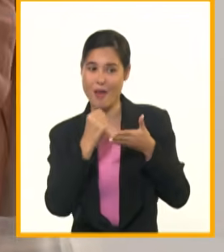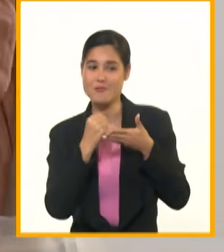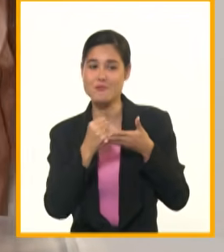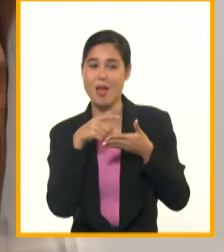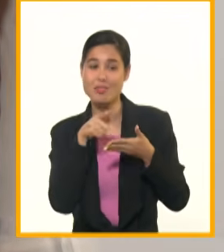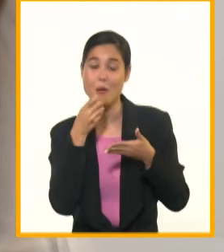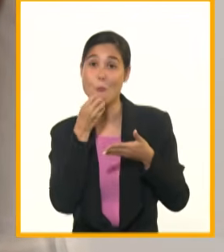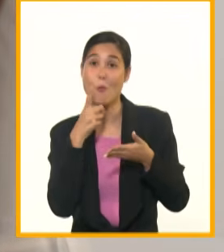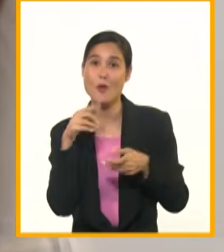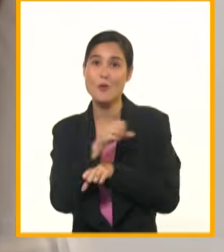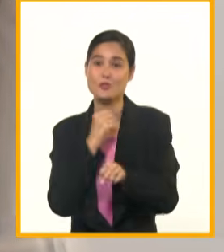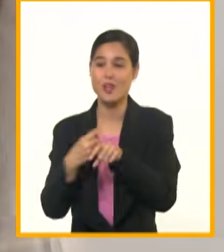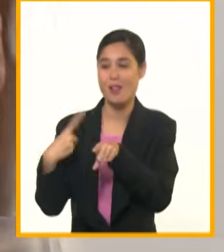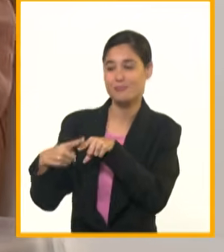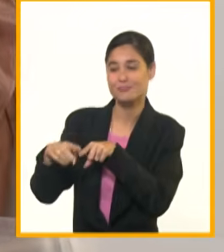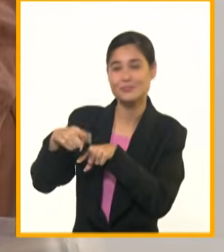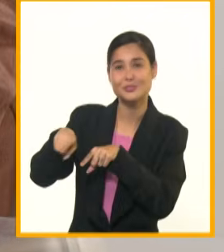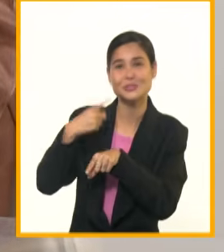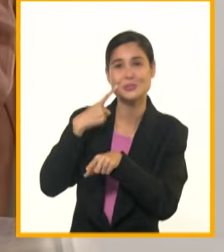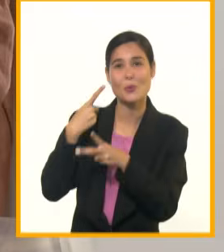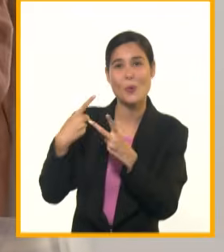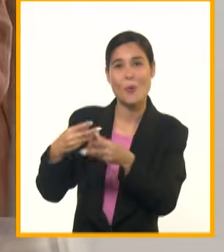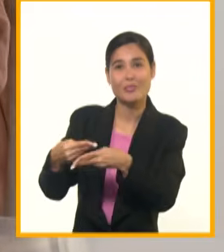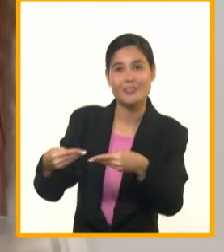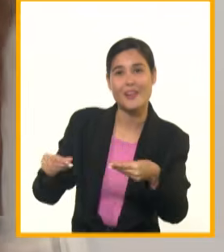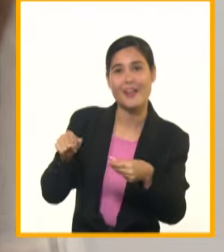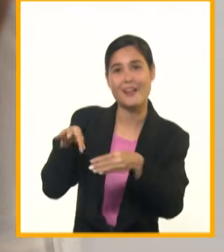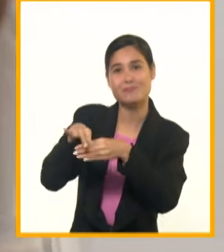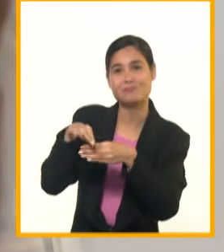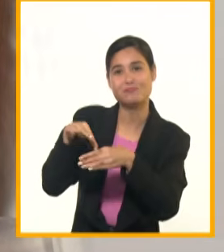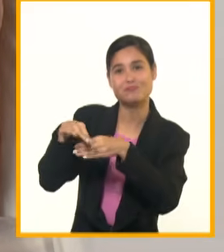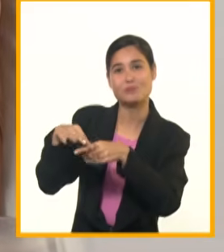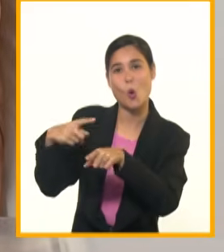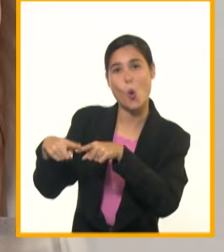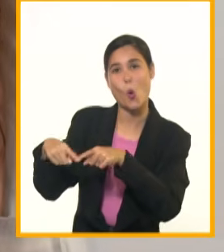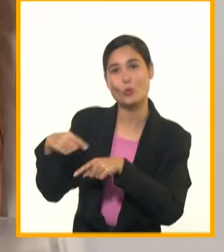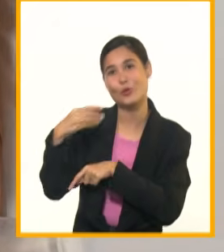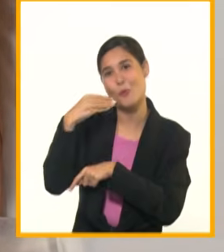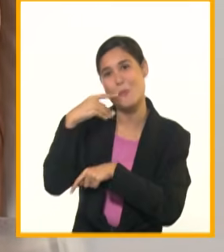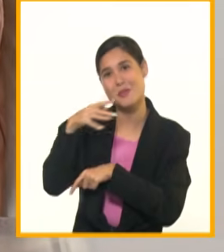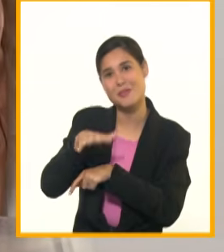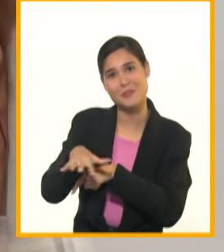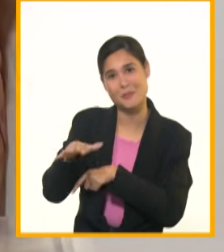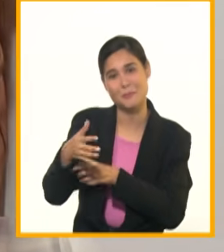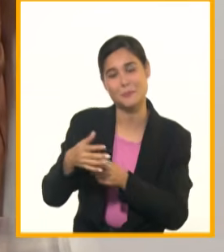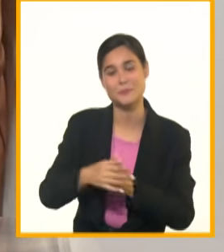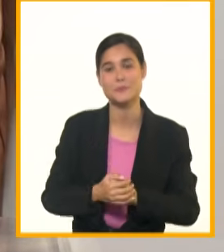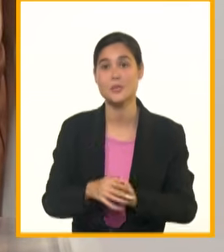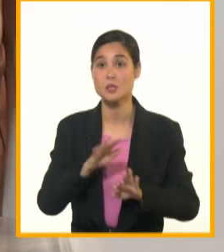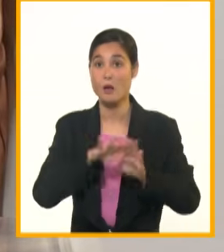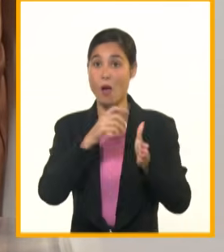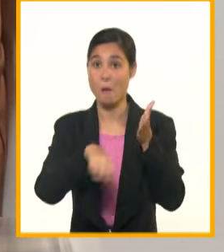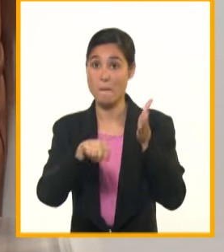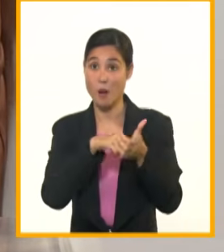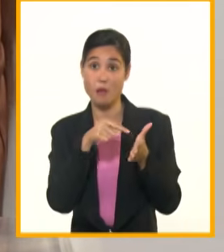estabilidad de la fuerza también tiene que depender de la forma en que lo atendemos. El 2026 tenemos